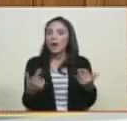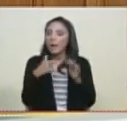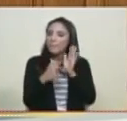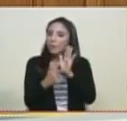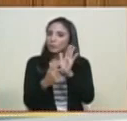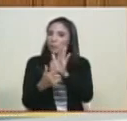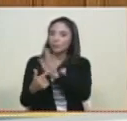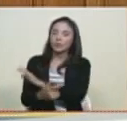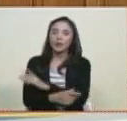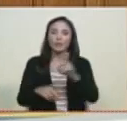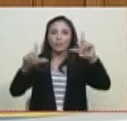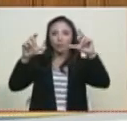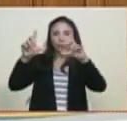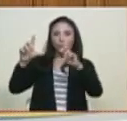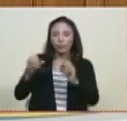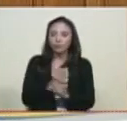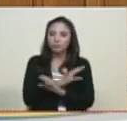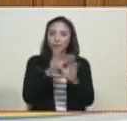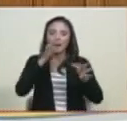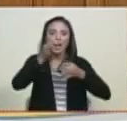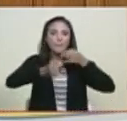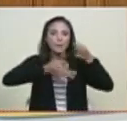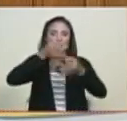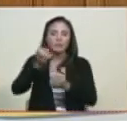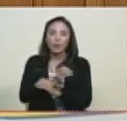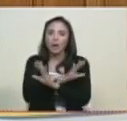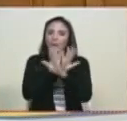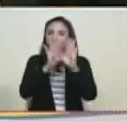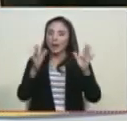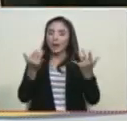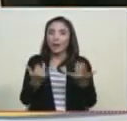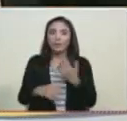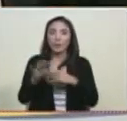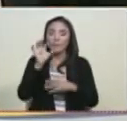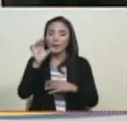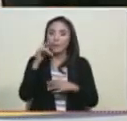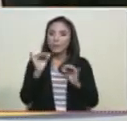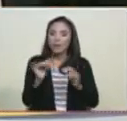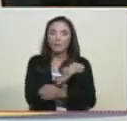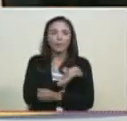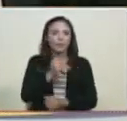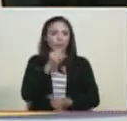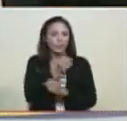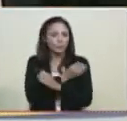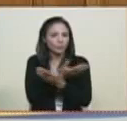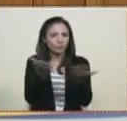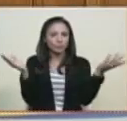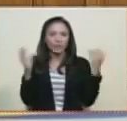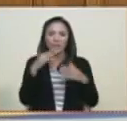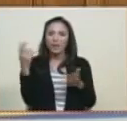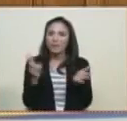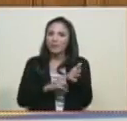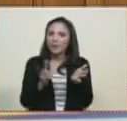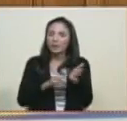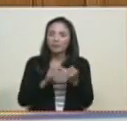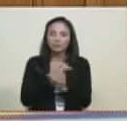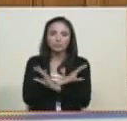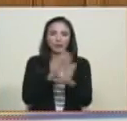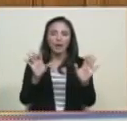mostrar con detalle y explicar con detalle, porque el país necesita conocer toda la verdad, cada